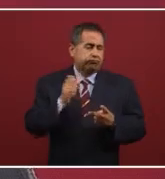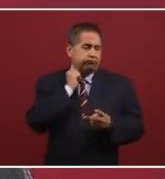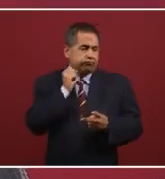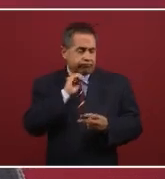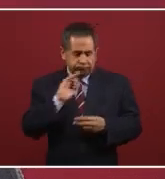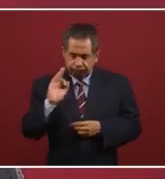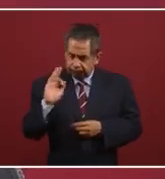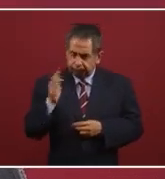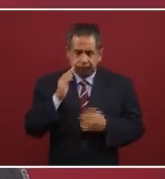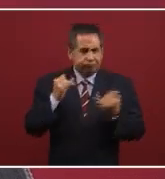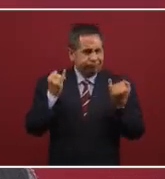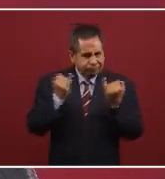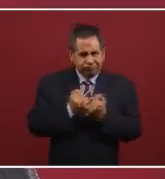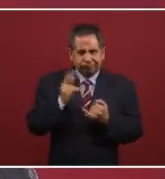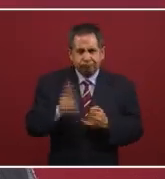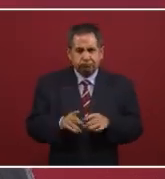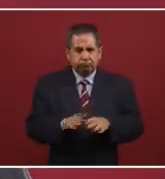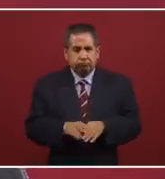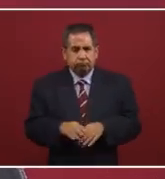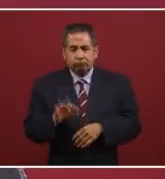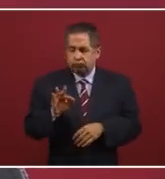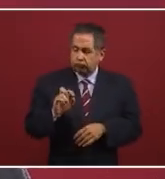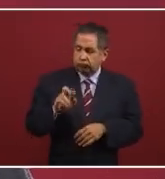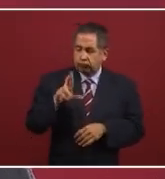senadores, terminar el fuero.